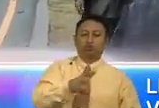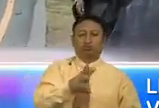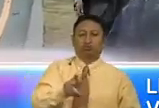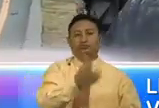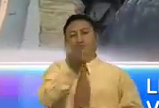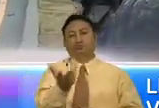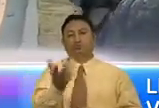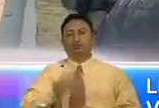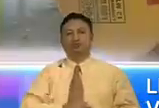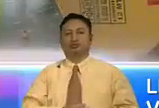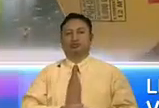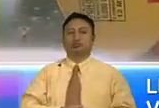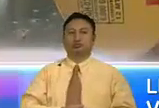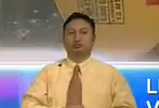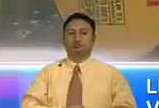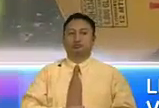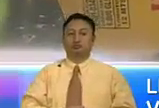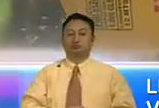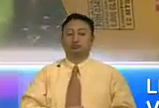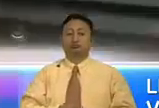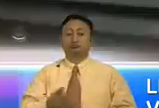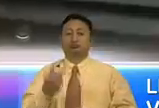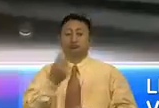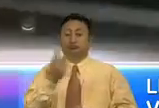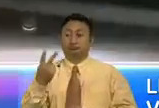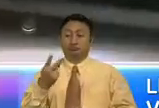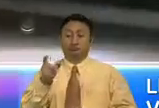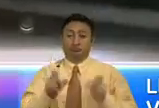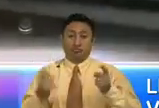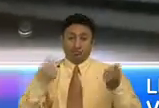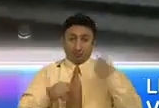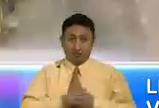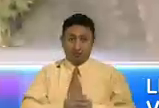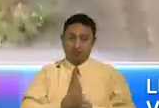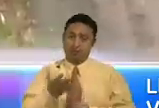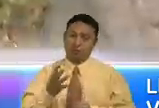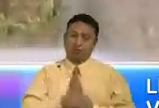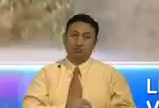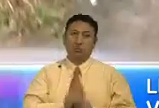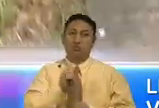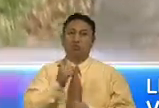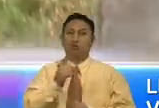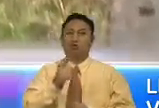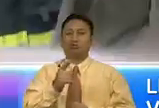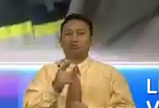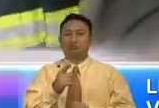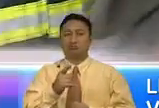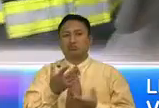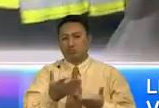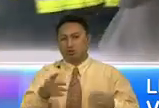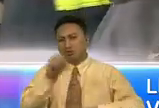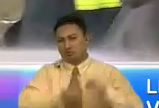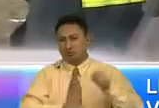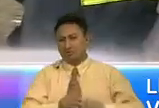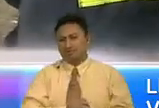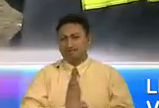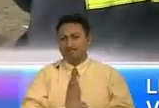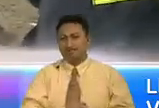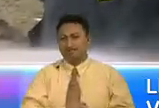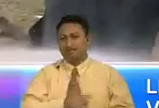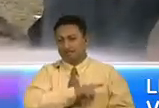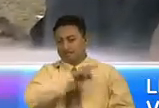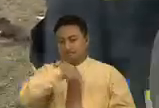sucede el volcamiento de la unidad. En los dos casos no se registraron personas heridas, solo daños materiales. Lo que nosotros verificamos,